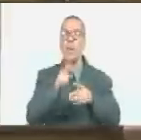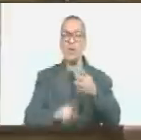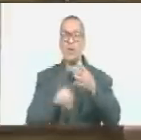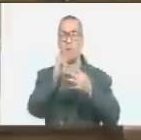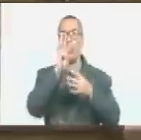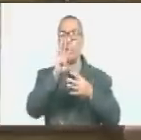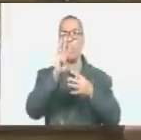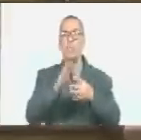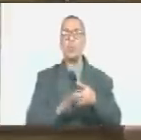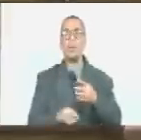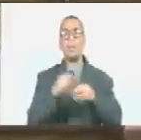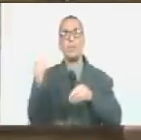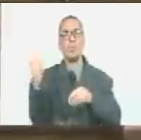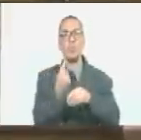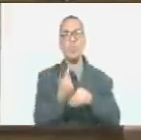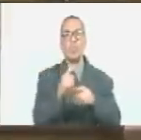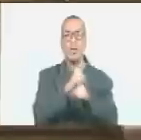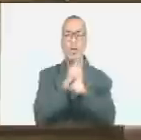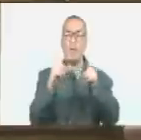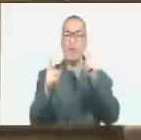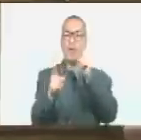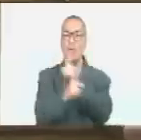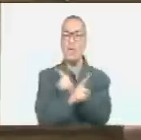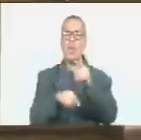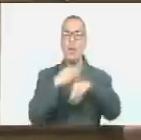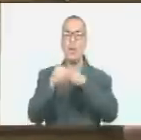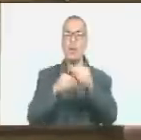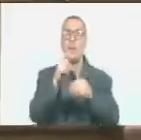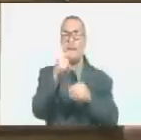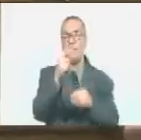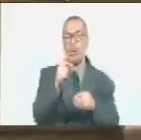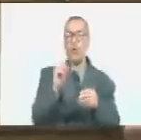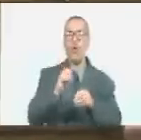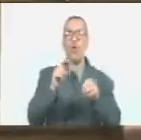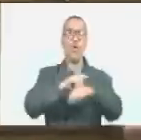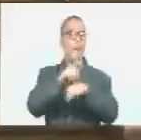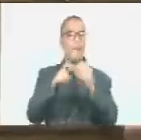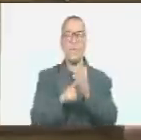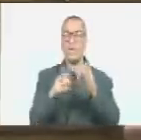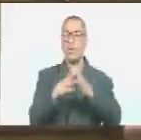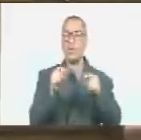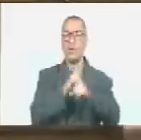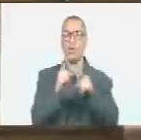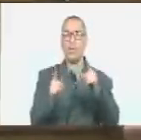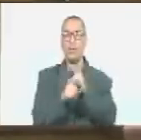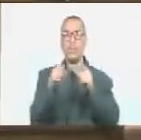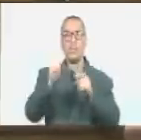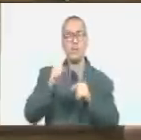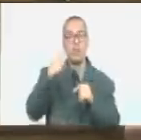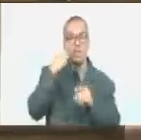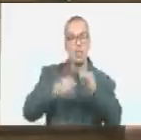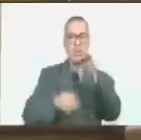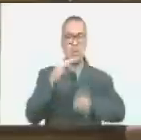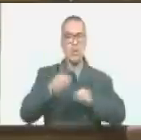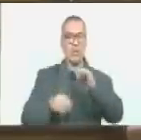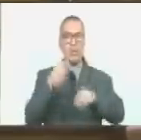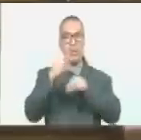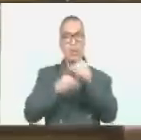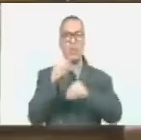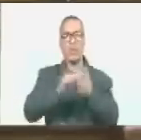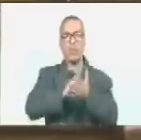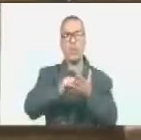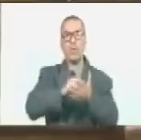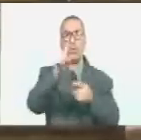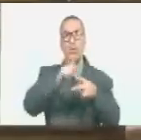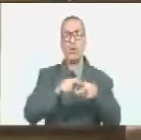4. Que provengan de la transformación o conversión parcial o total, física o jurídica, de los bienes previstos en los